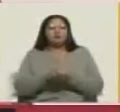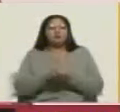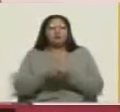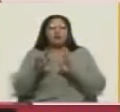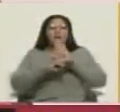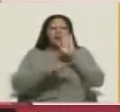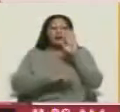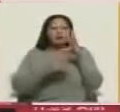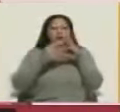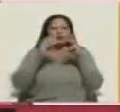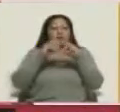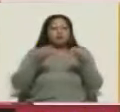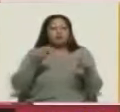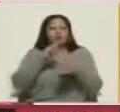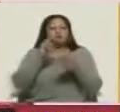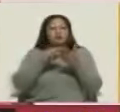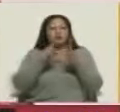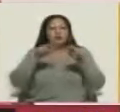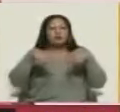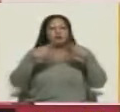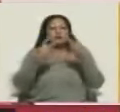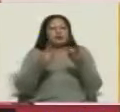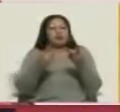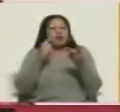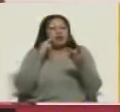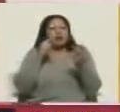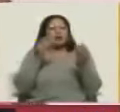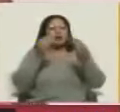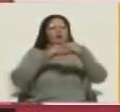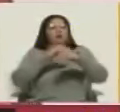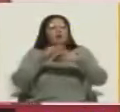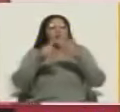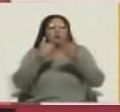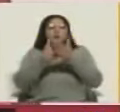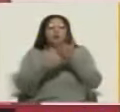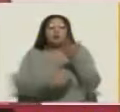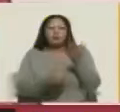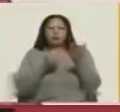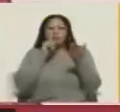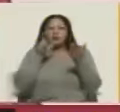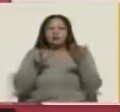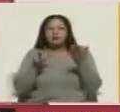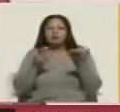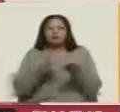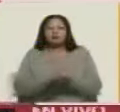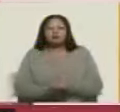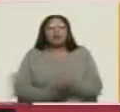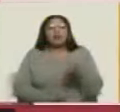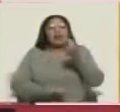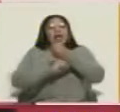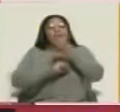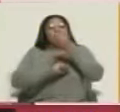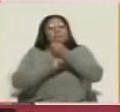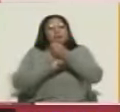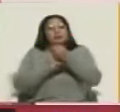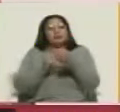el territorio nacional para ratificar el consenso propuesto por las bases del partido.